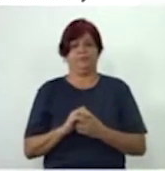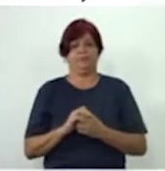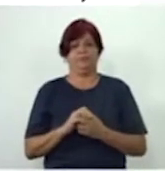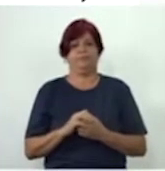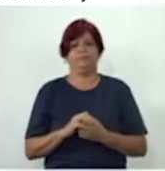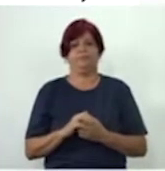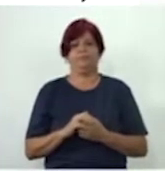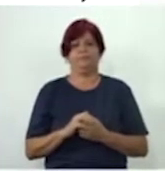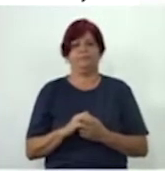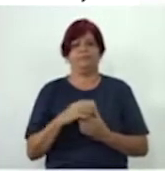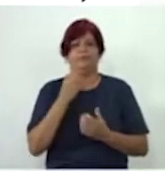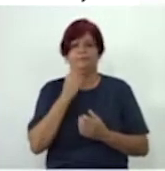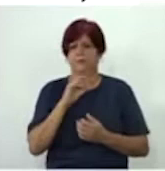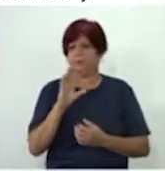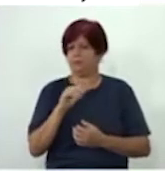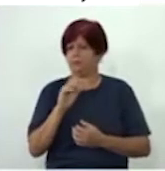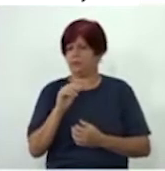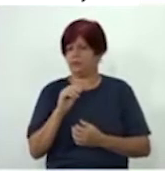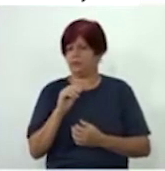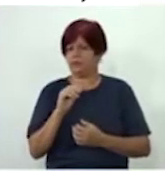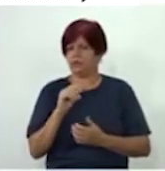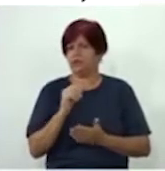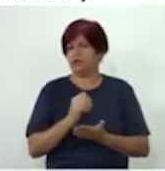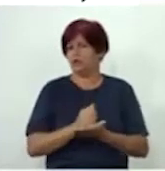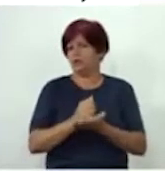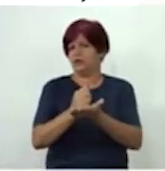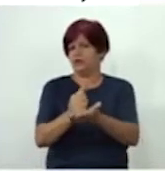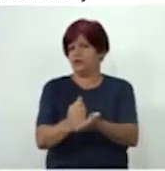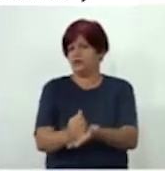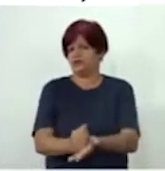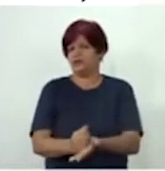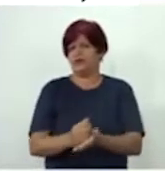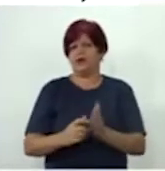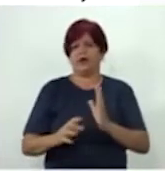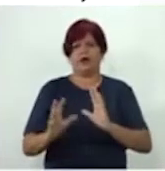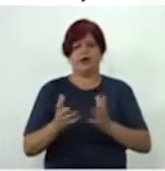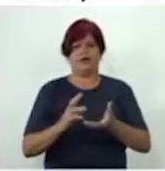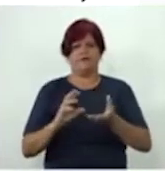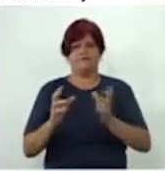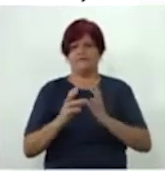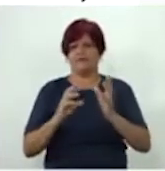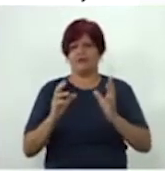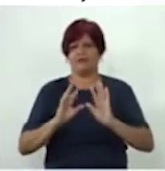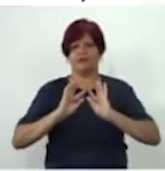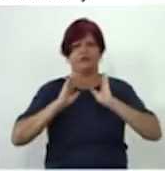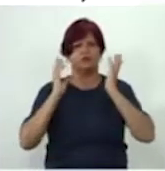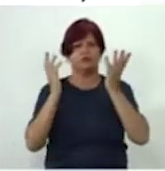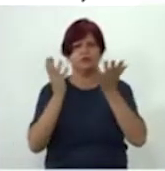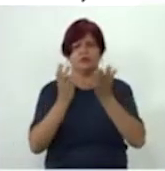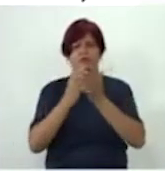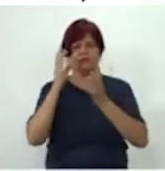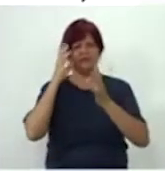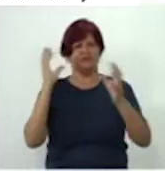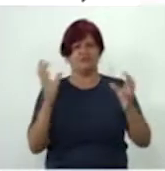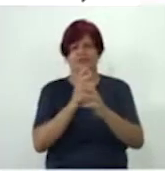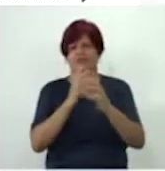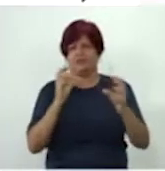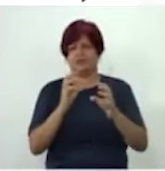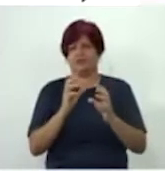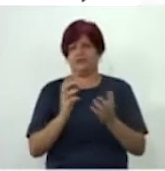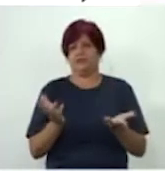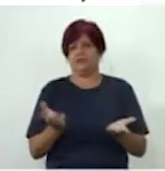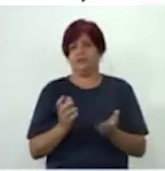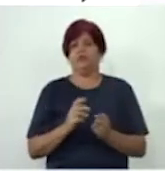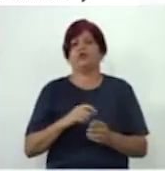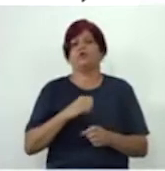Podemos mencionar contribuir a la formación de la concepción científica del mundo en los alumnos mediante un sistema